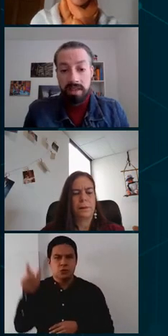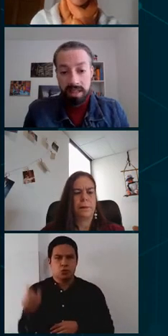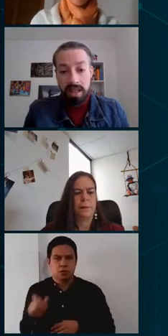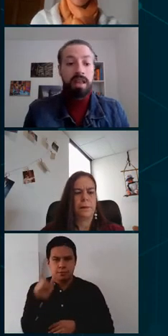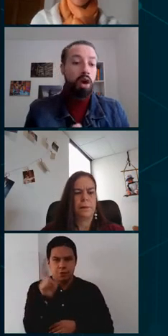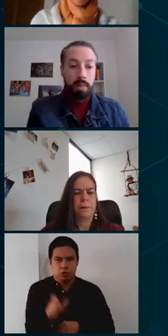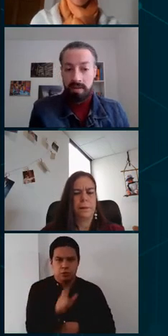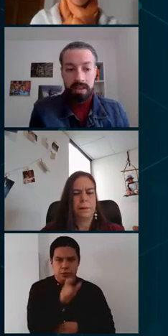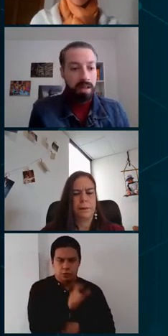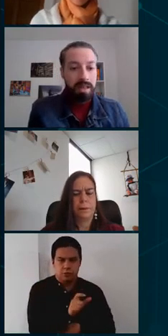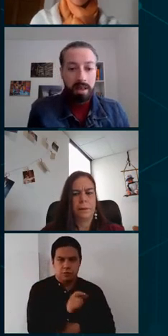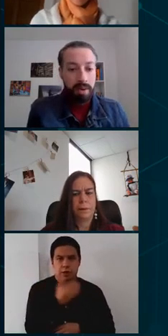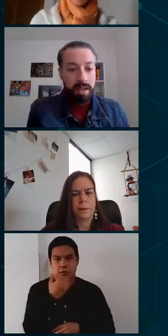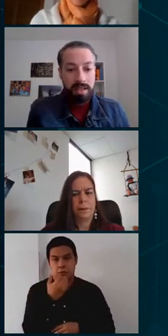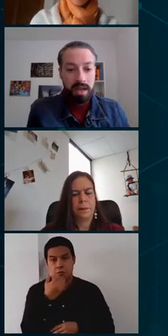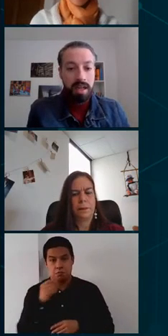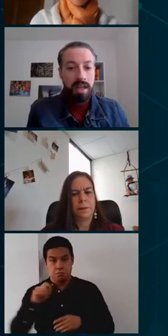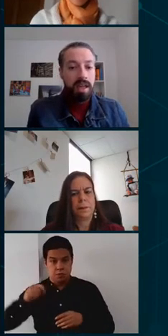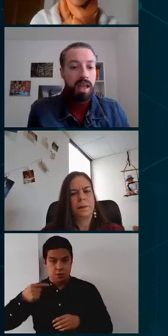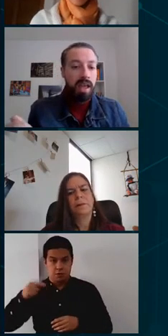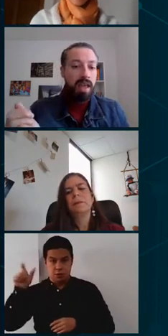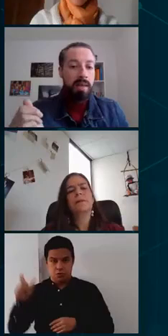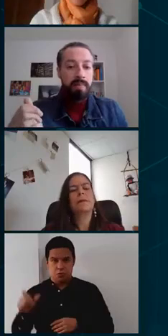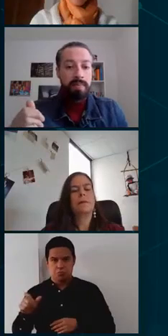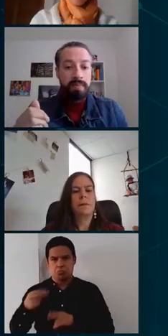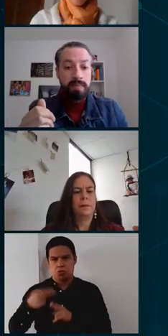y es una visitante, o perfectamente puede ser